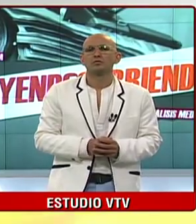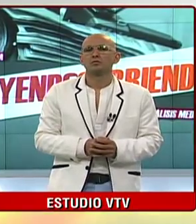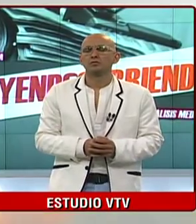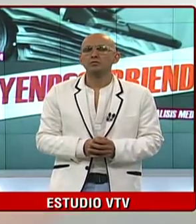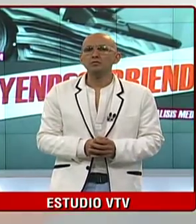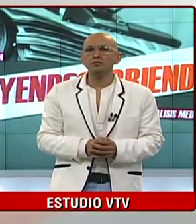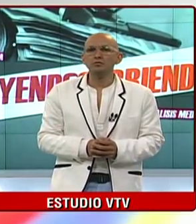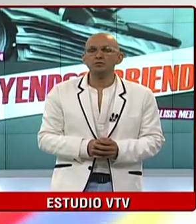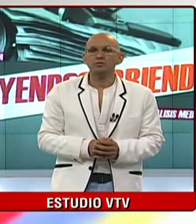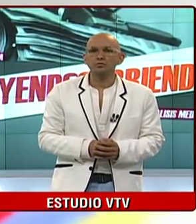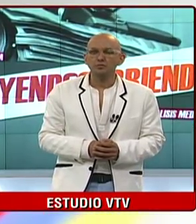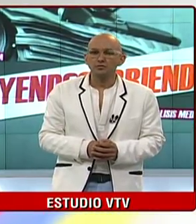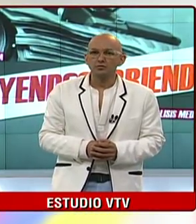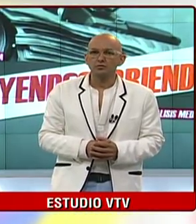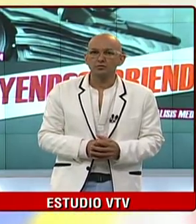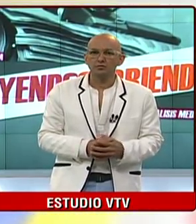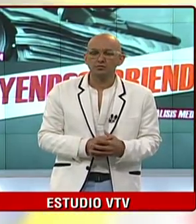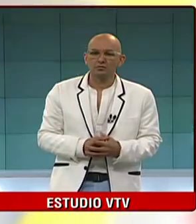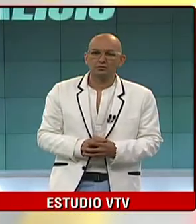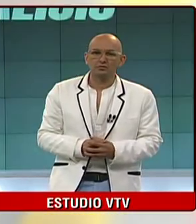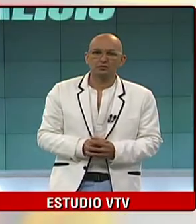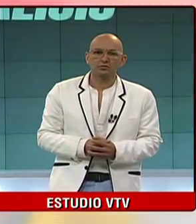responsable y respetuosa de la ley.